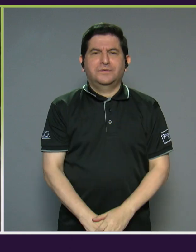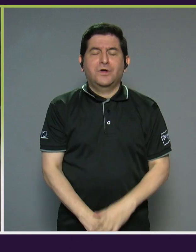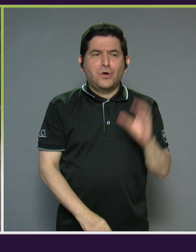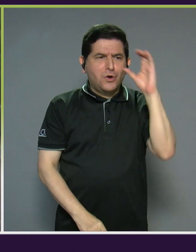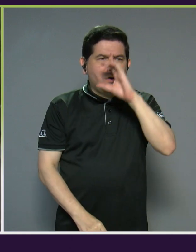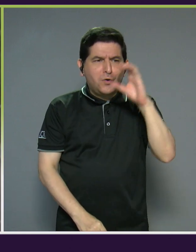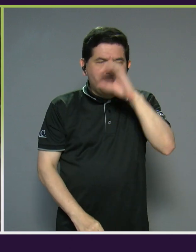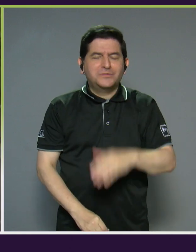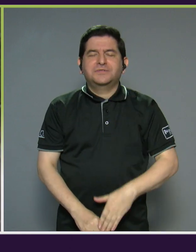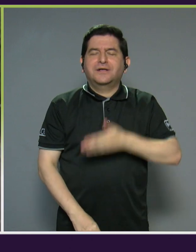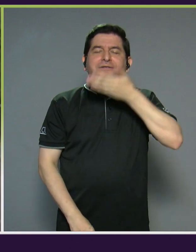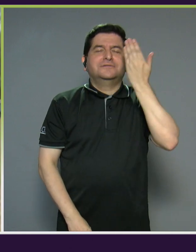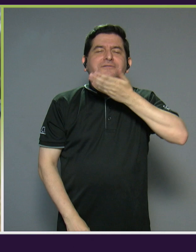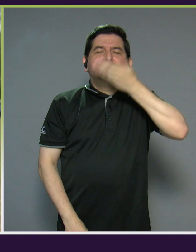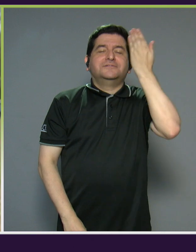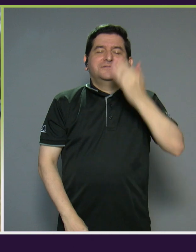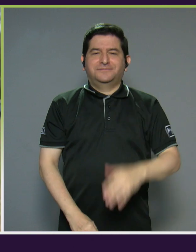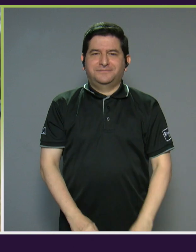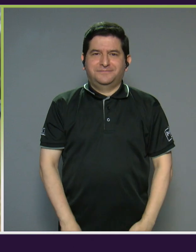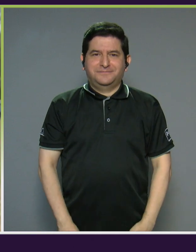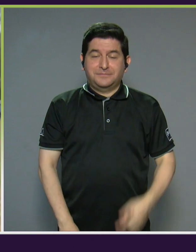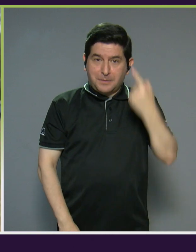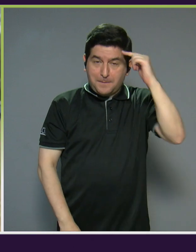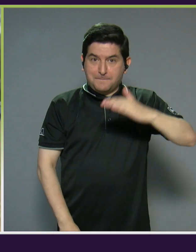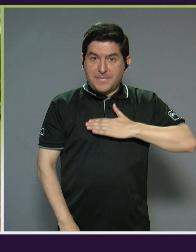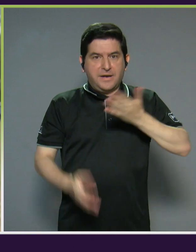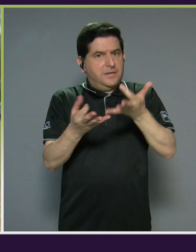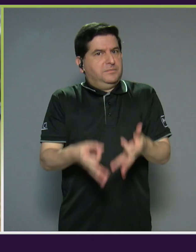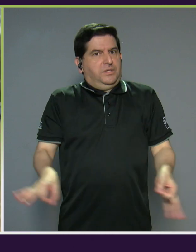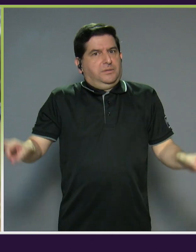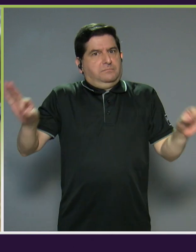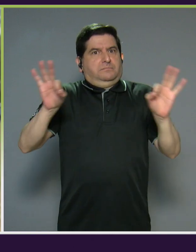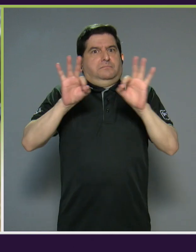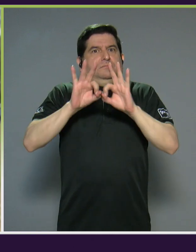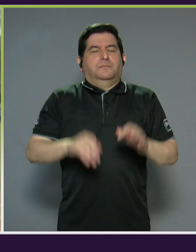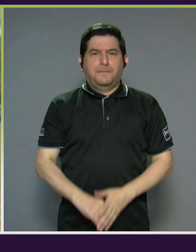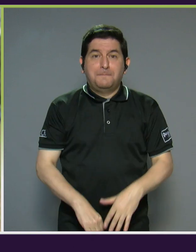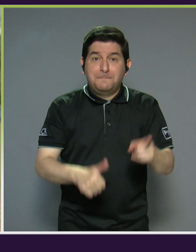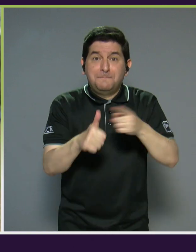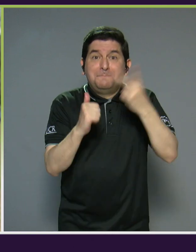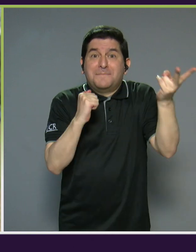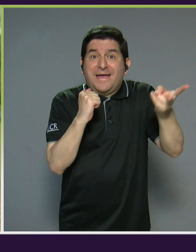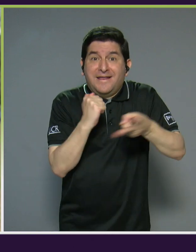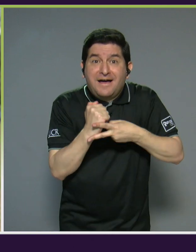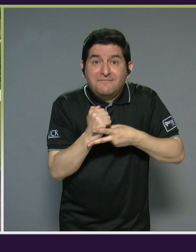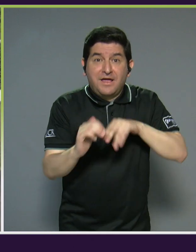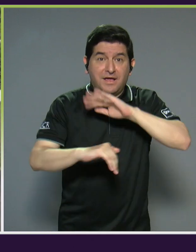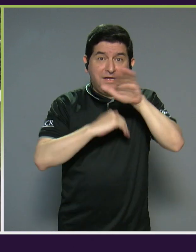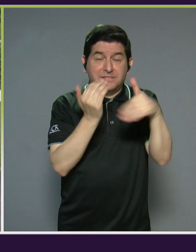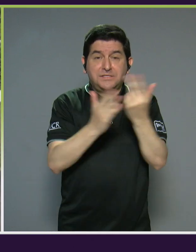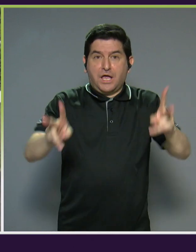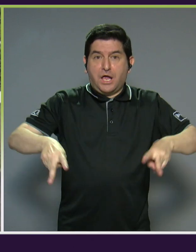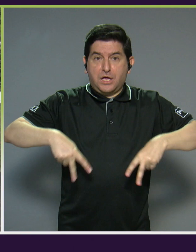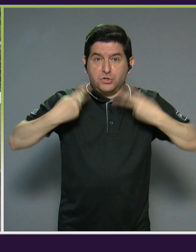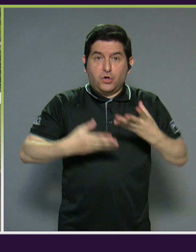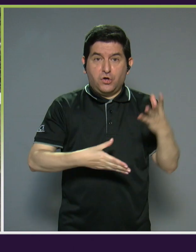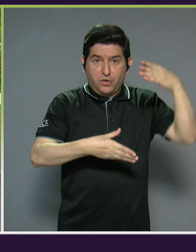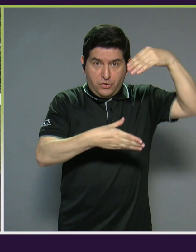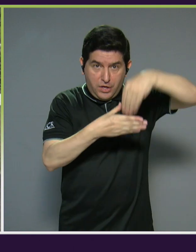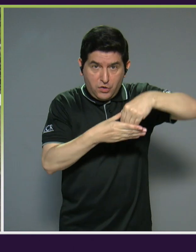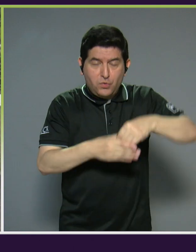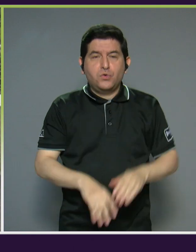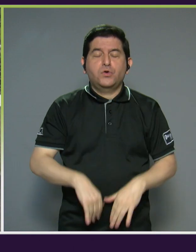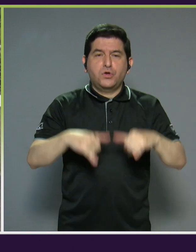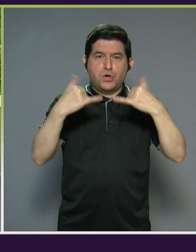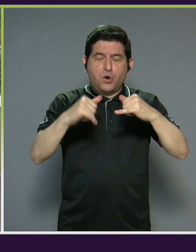buscando un poco aire. Para mí es súper importante porque es la primera vez en toda la vida que se incluyen los